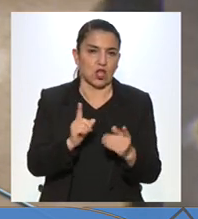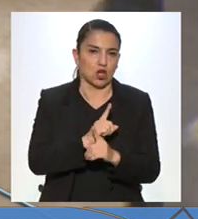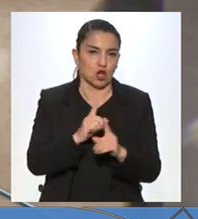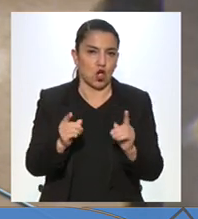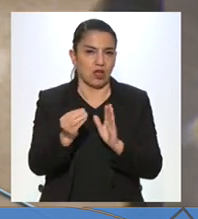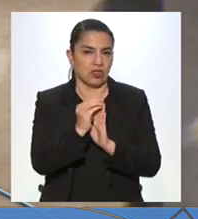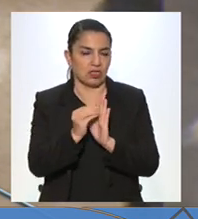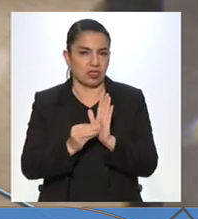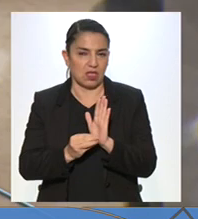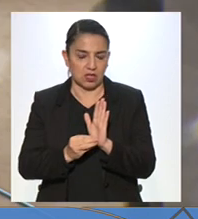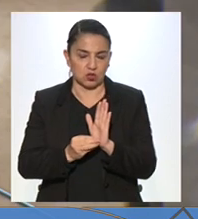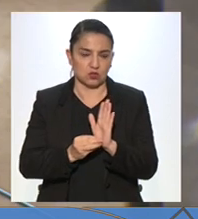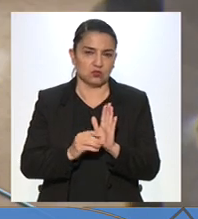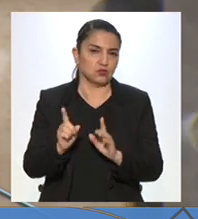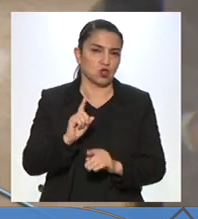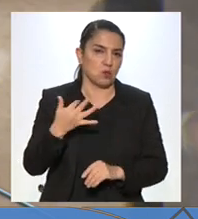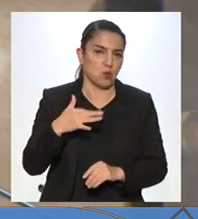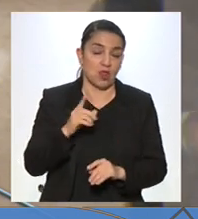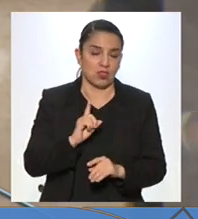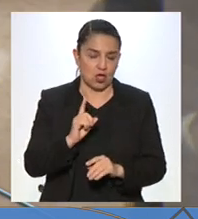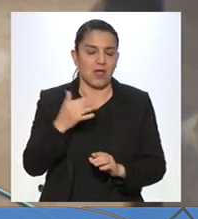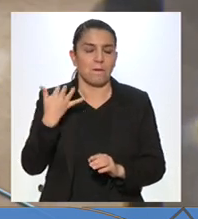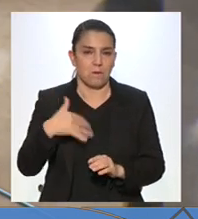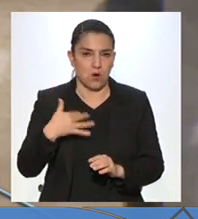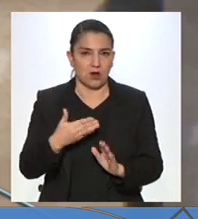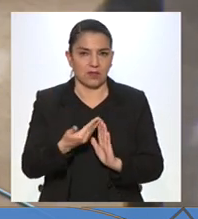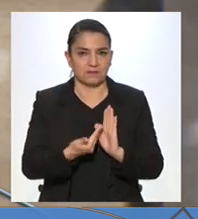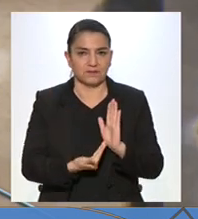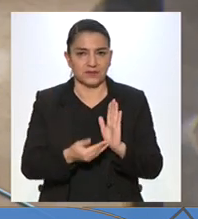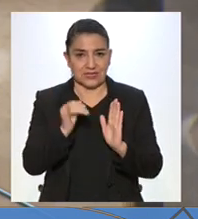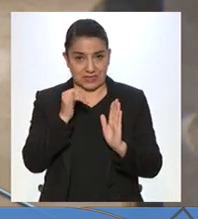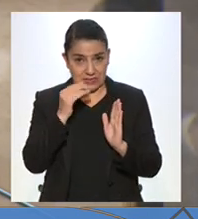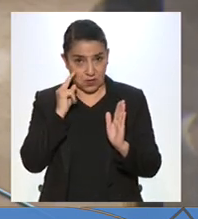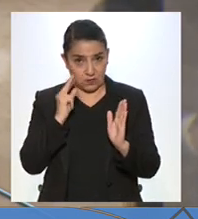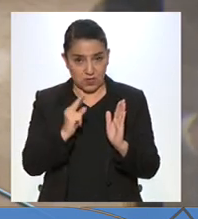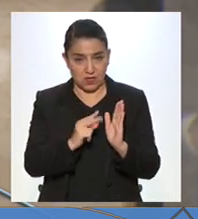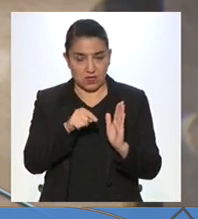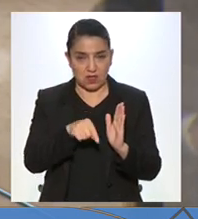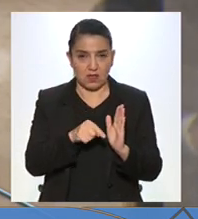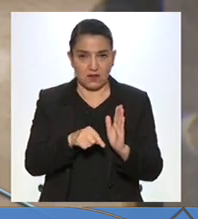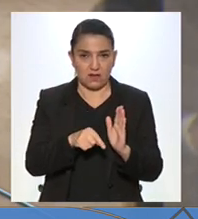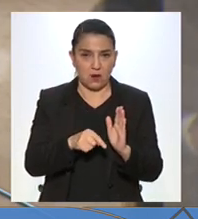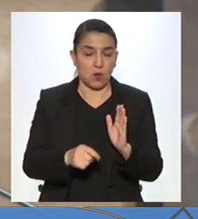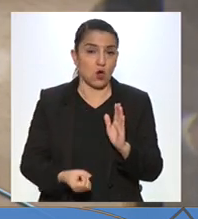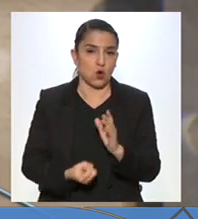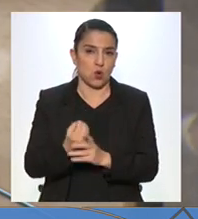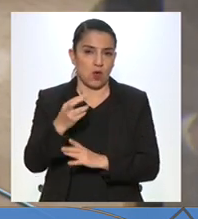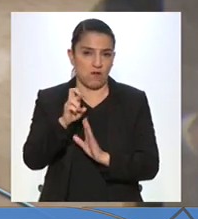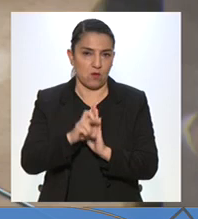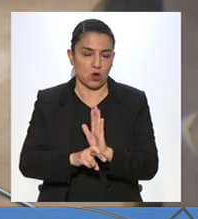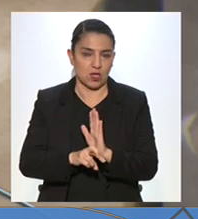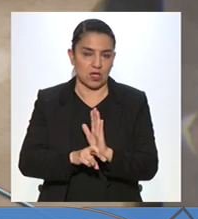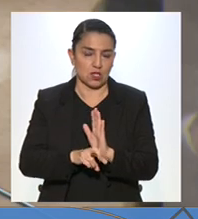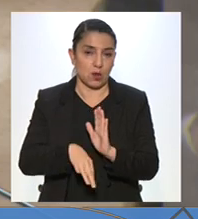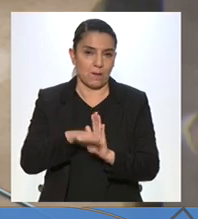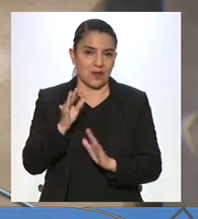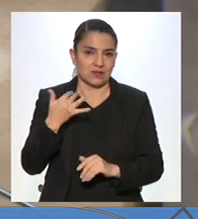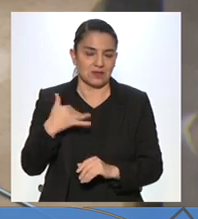dato irrelevante. Lo que sí observamos es que el flujo de nuevos proyectos de mayor